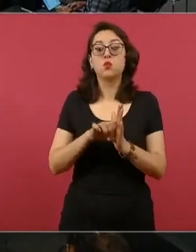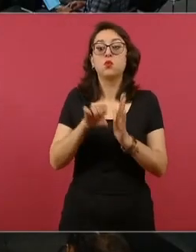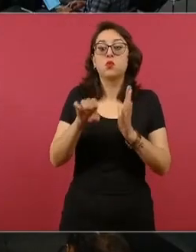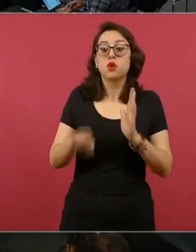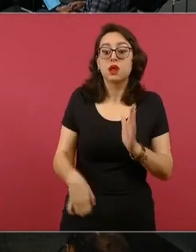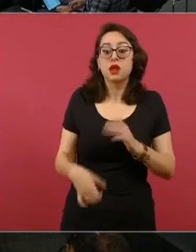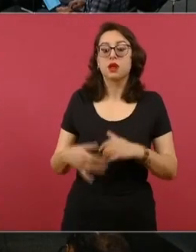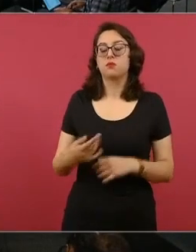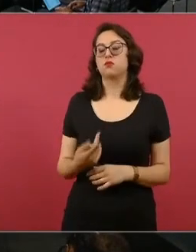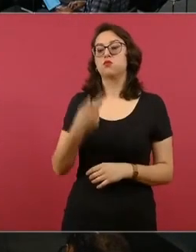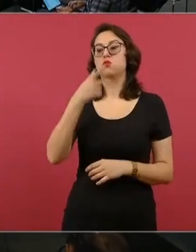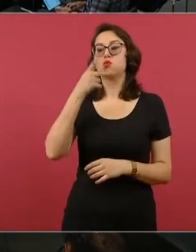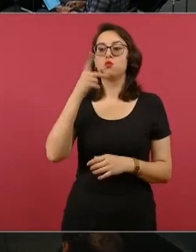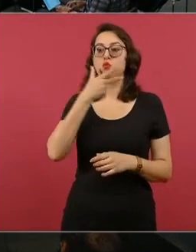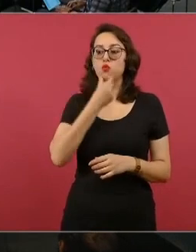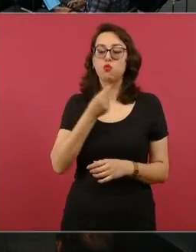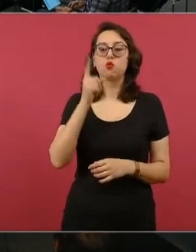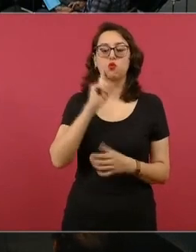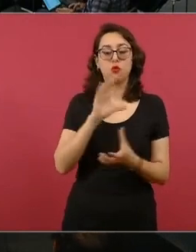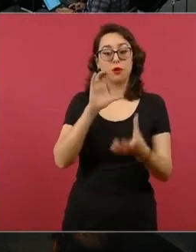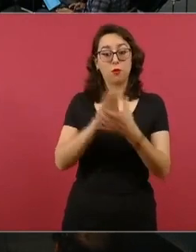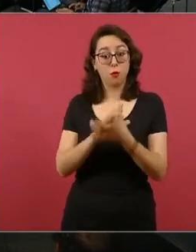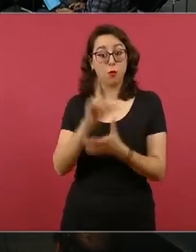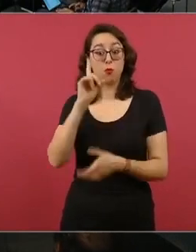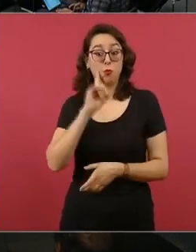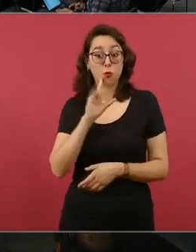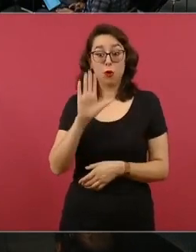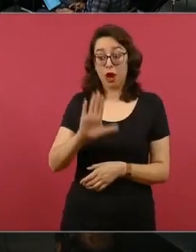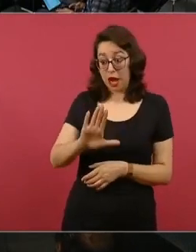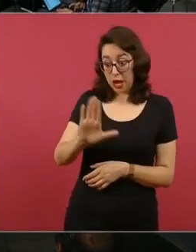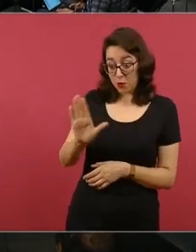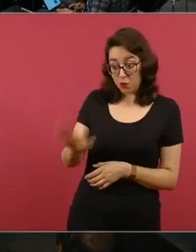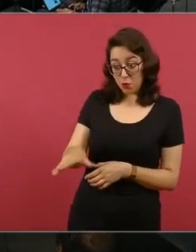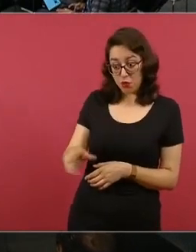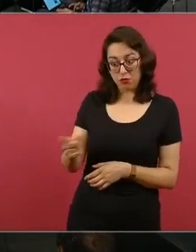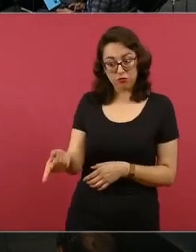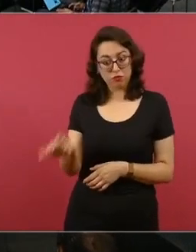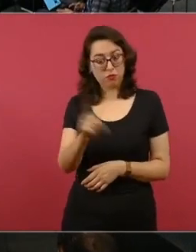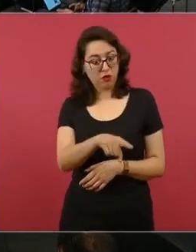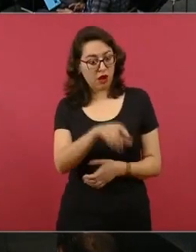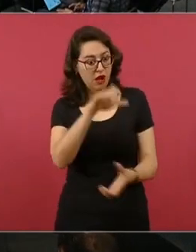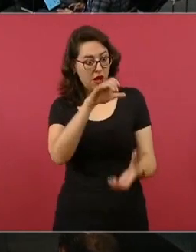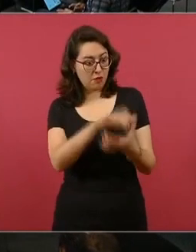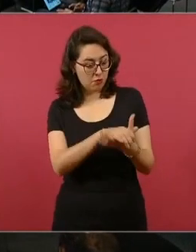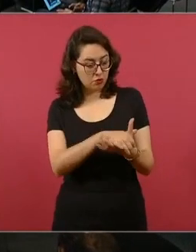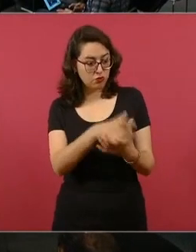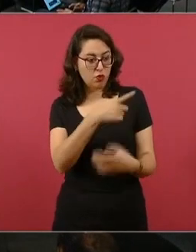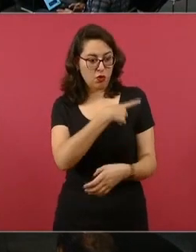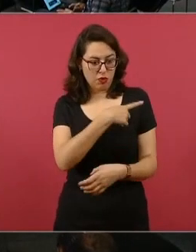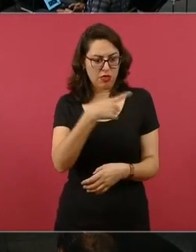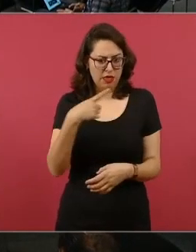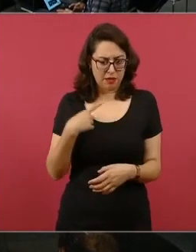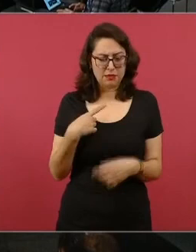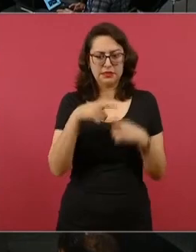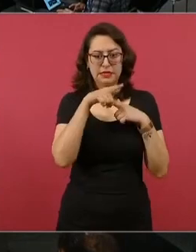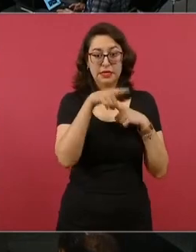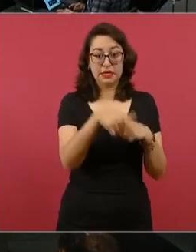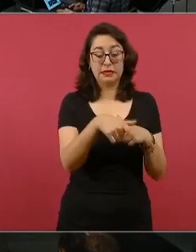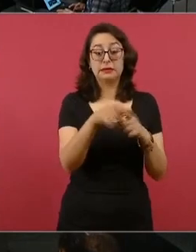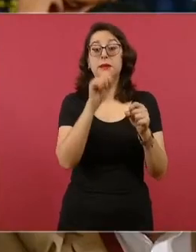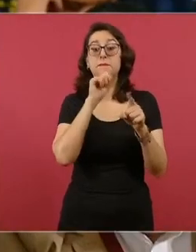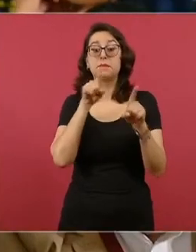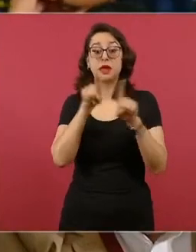por viudez se le restrinja el derecho a percibirla por el hecho de que contraiga nuevo matrimonio, pues